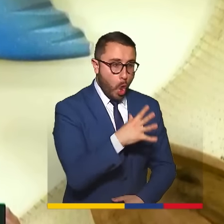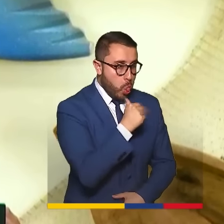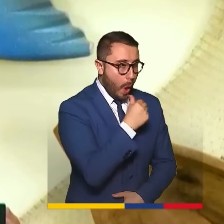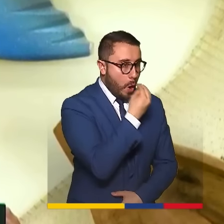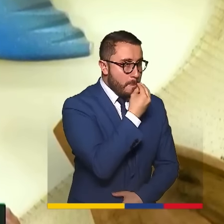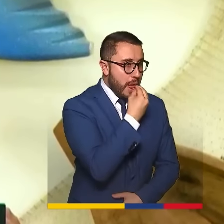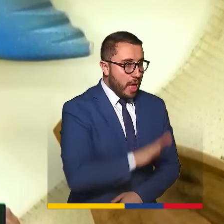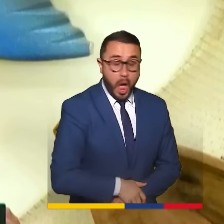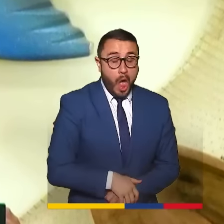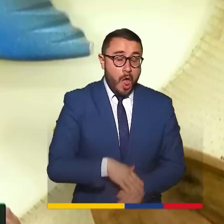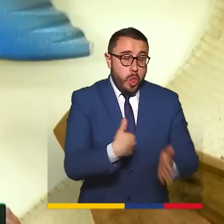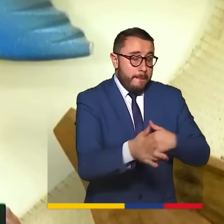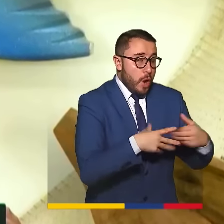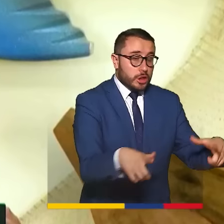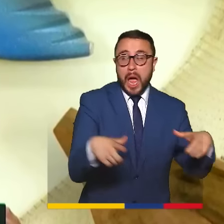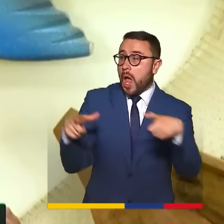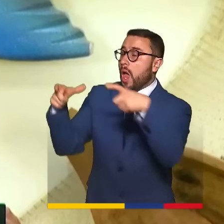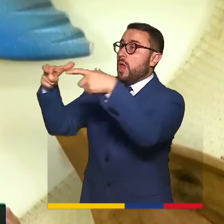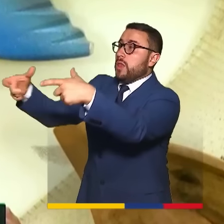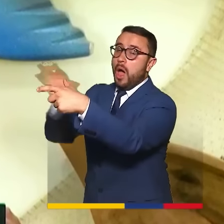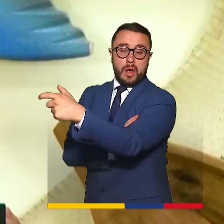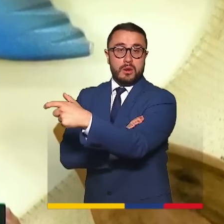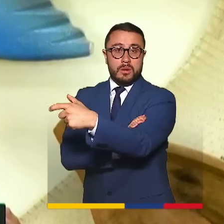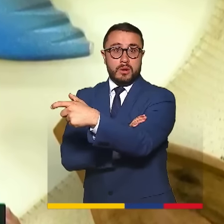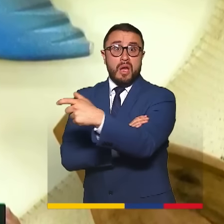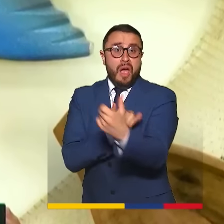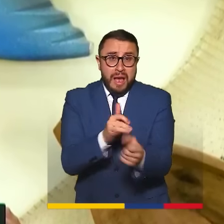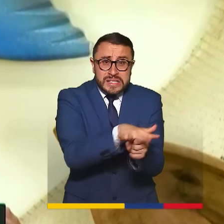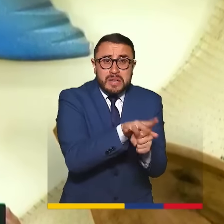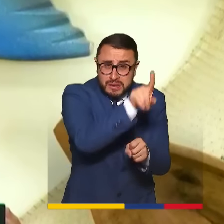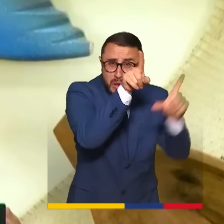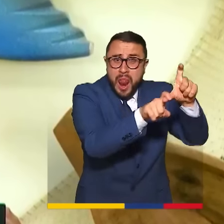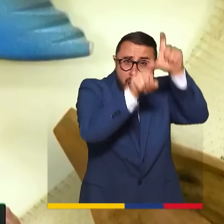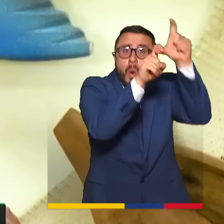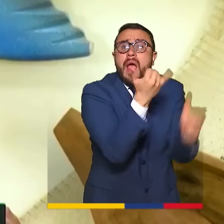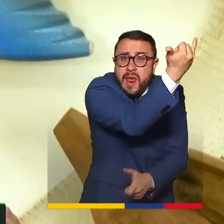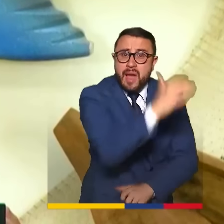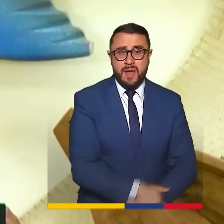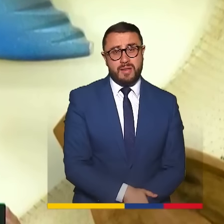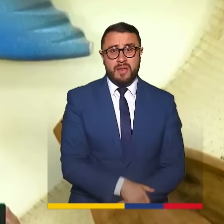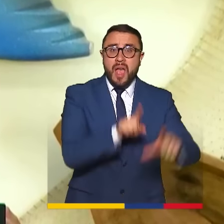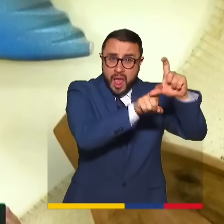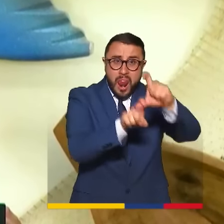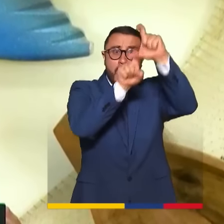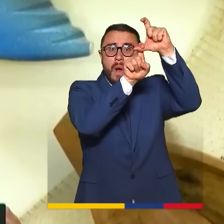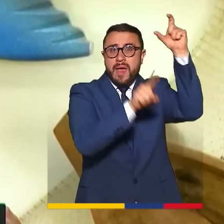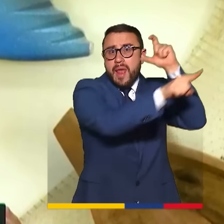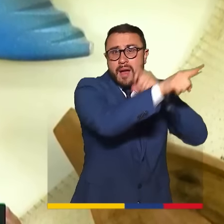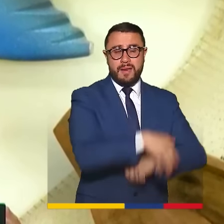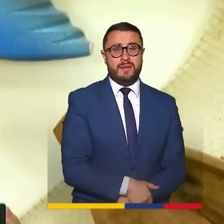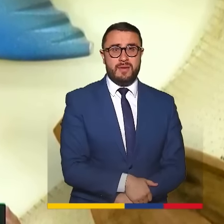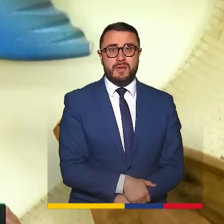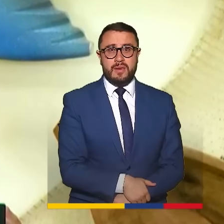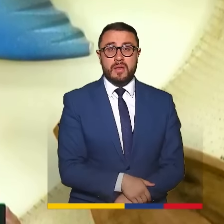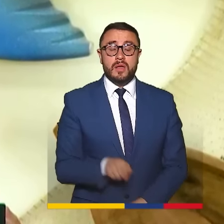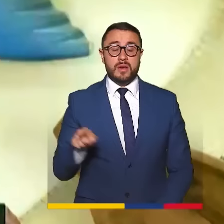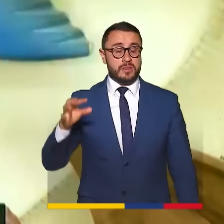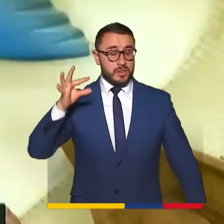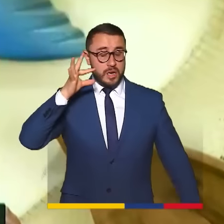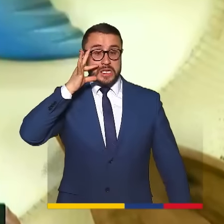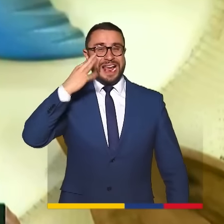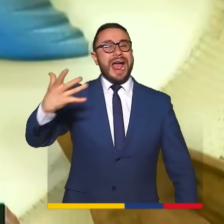o la hija, como pasa en la Guajira. El señor, de nuevo, como era el señor